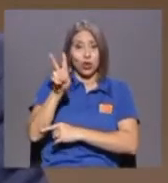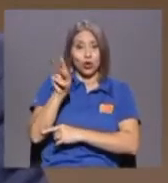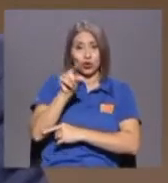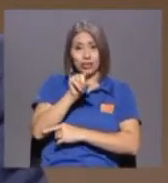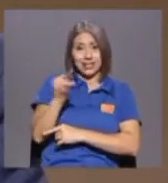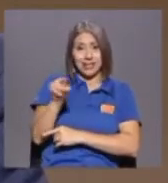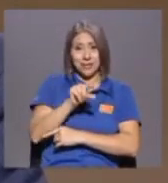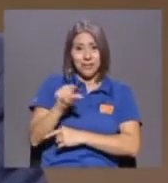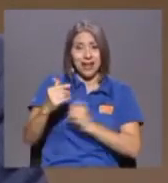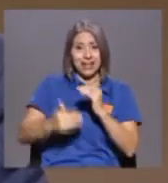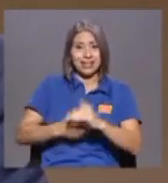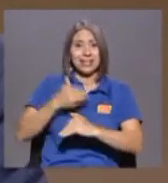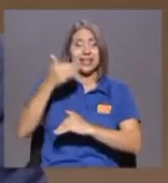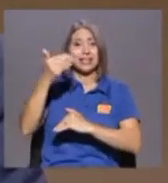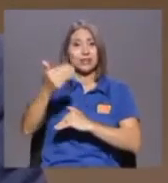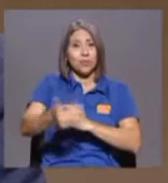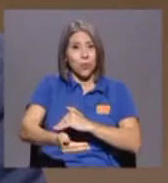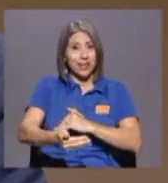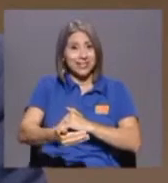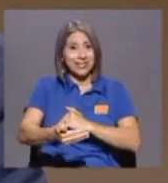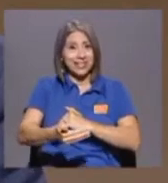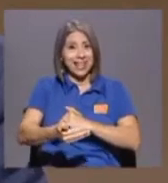de la masacre de Charlie Hebdo,